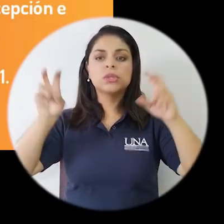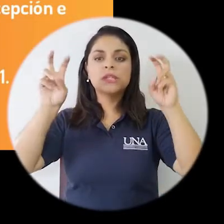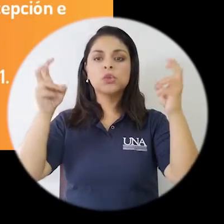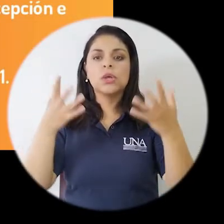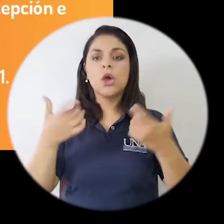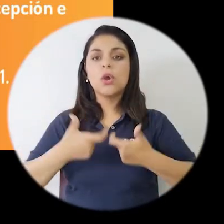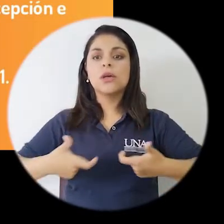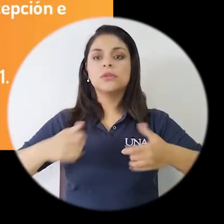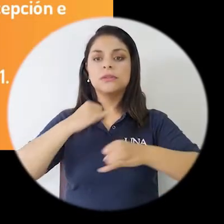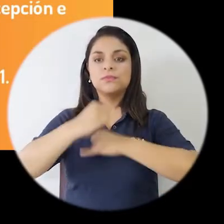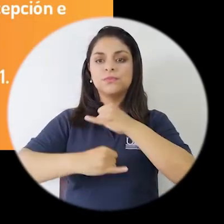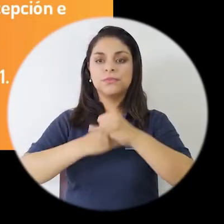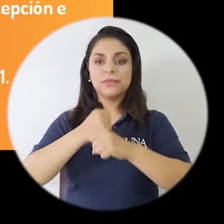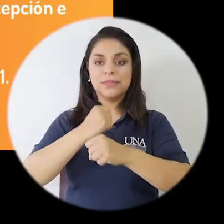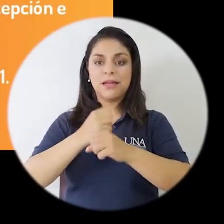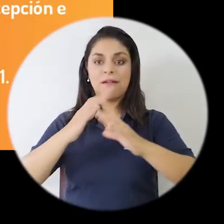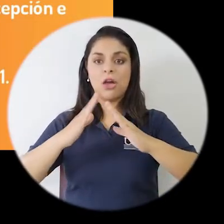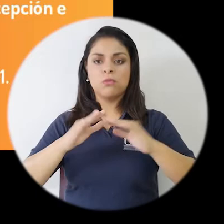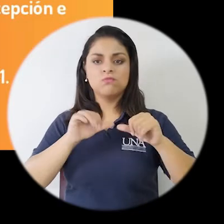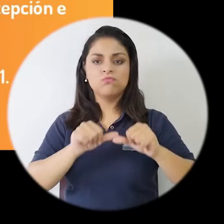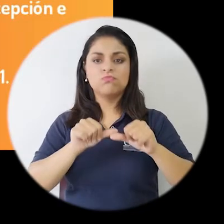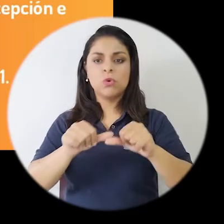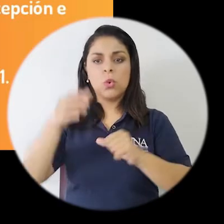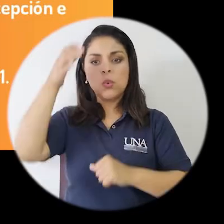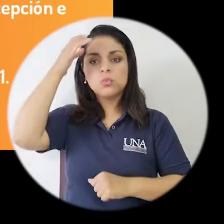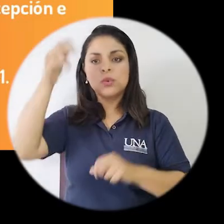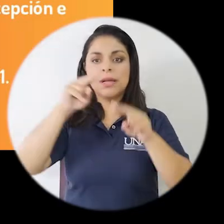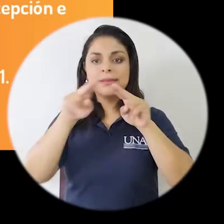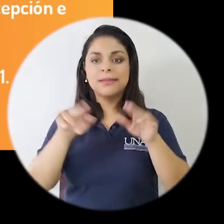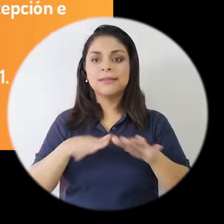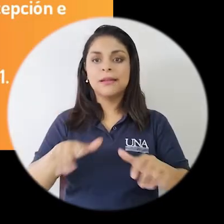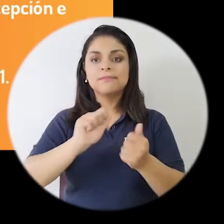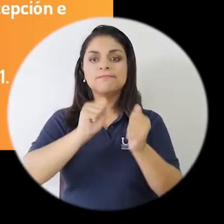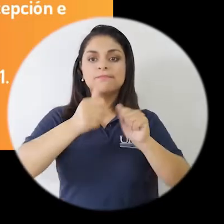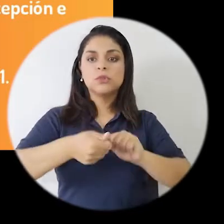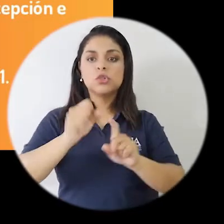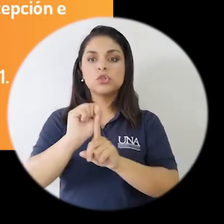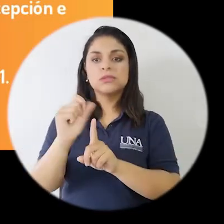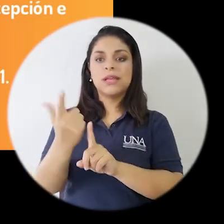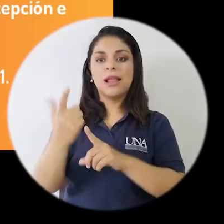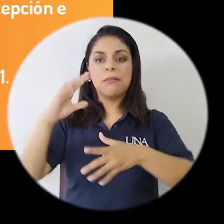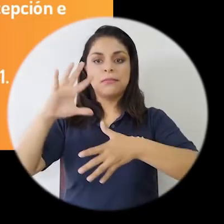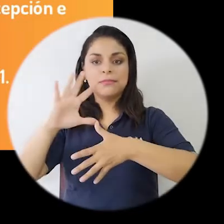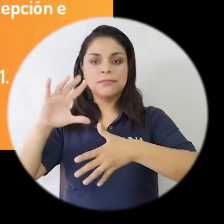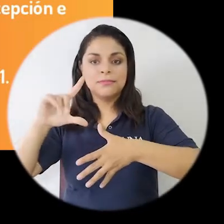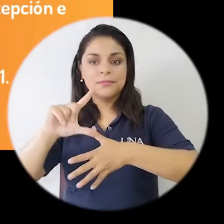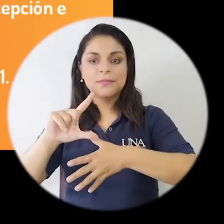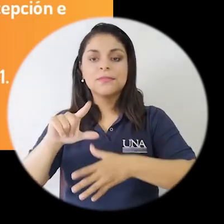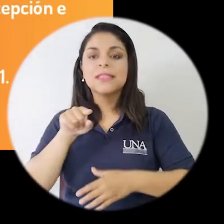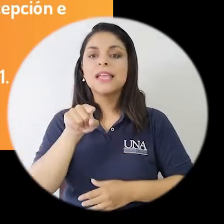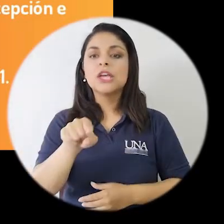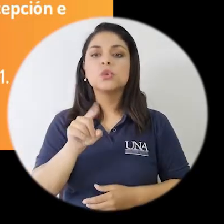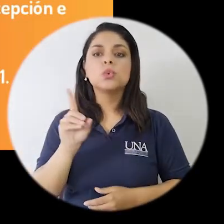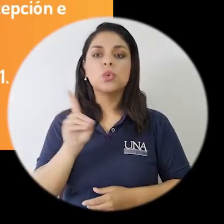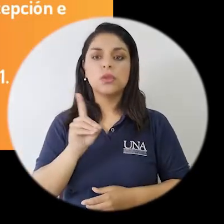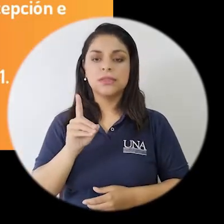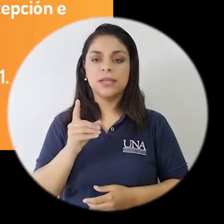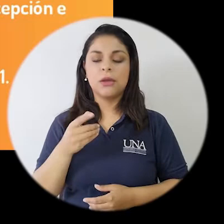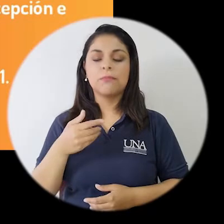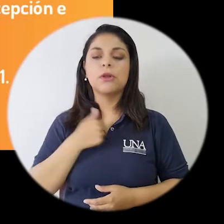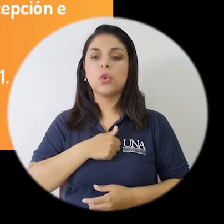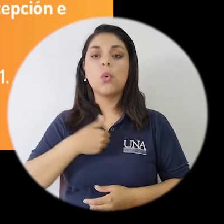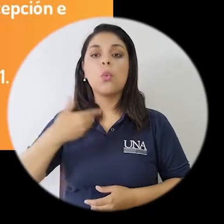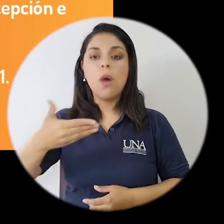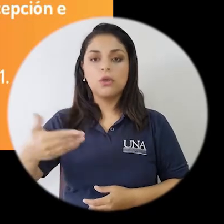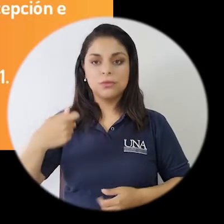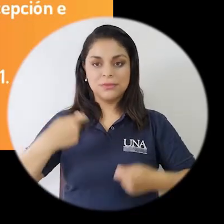acá, dice Congreso Internacional de Teletrabajo, Sostenibilidad, Cultura Digital y Transformación Social en América Latina. Este tendrá lugar